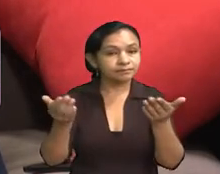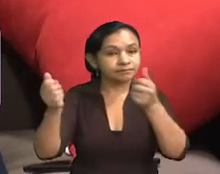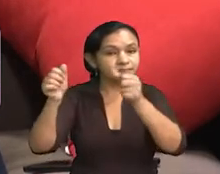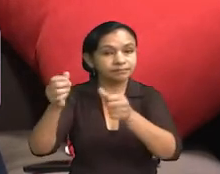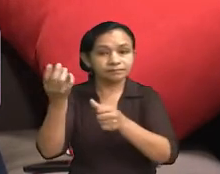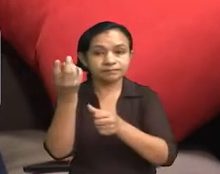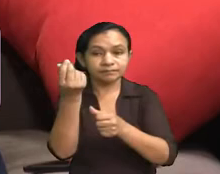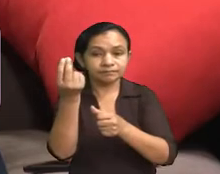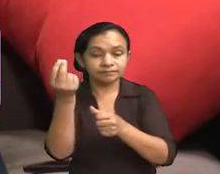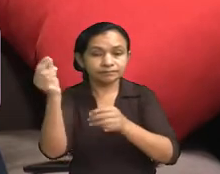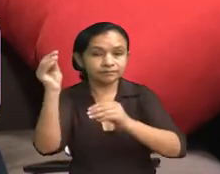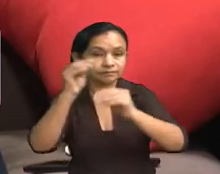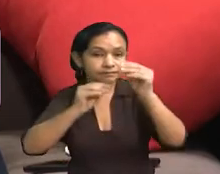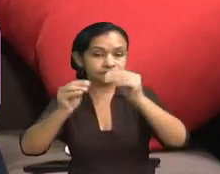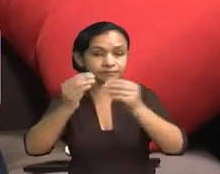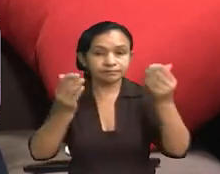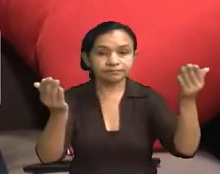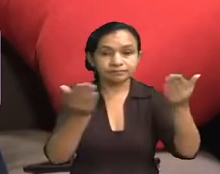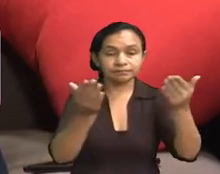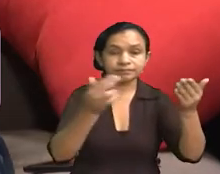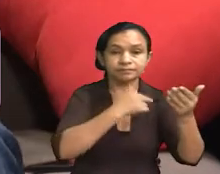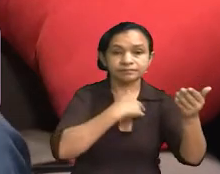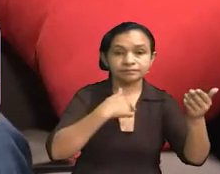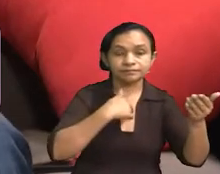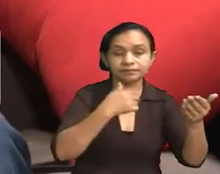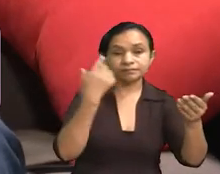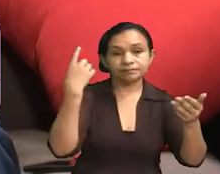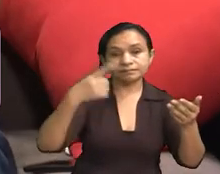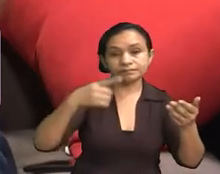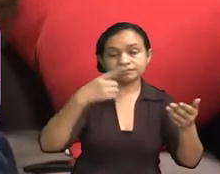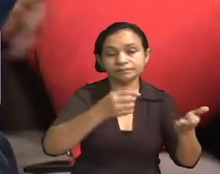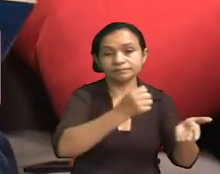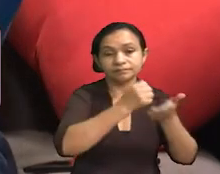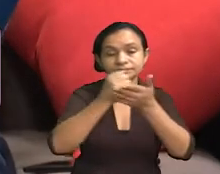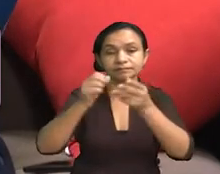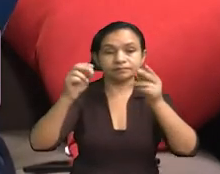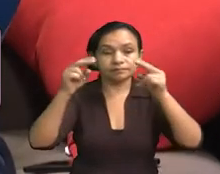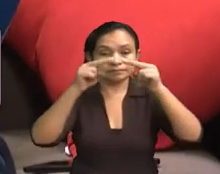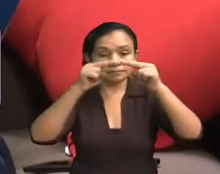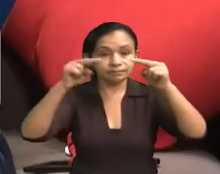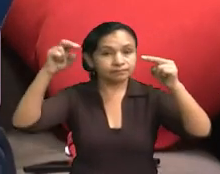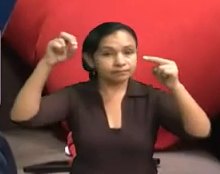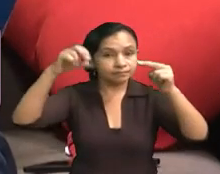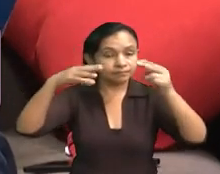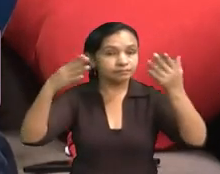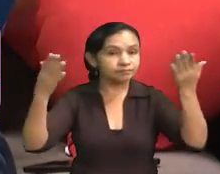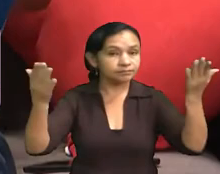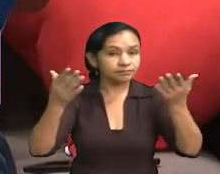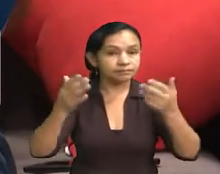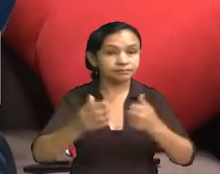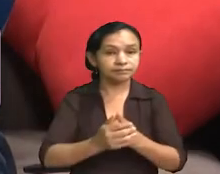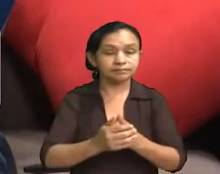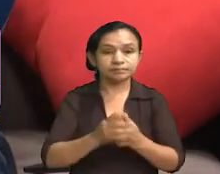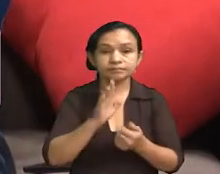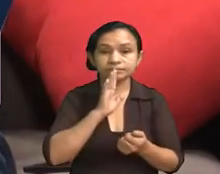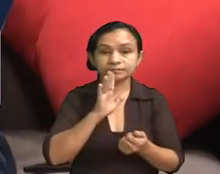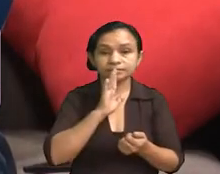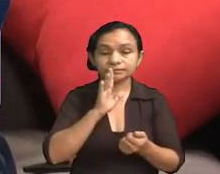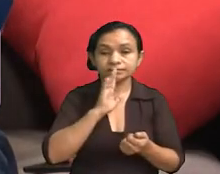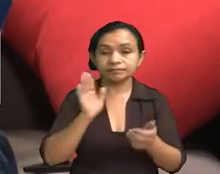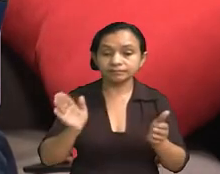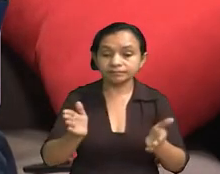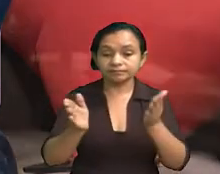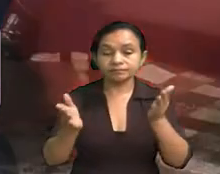consolidación de la economía y cómo ha sido el factor de restitución de derechos en cuanto al tema de energía y electrificación, porque cuando hablamos de